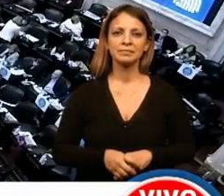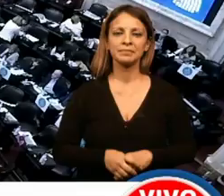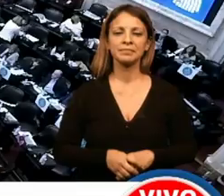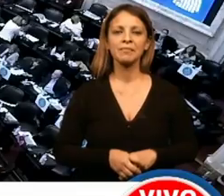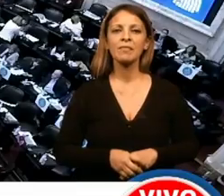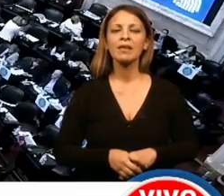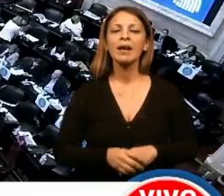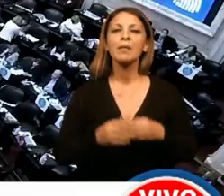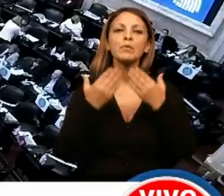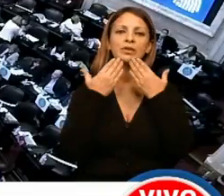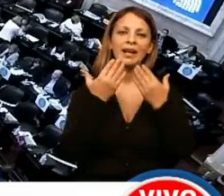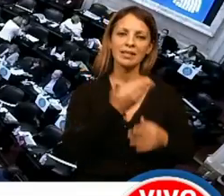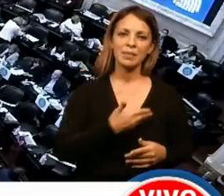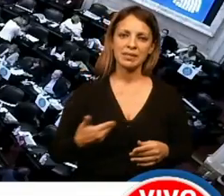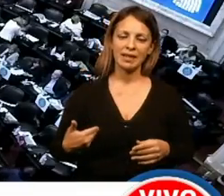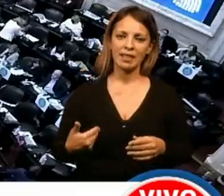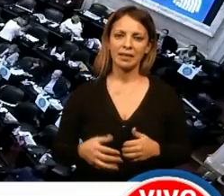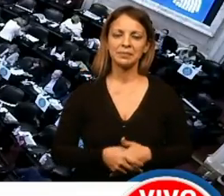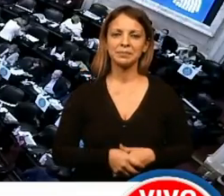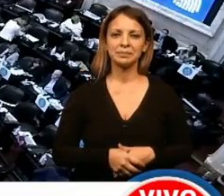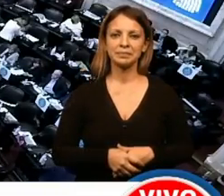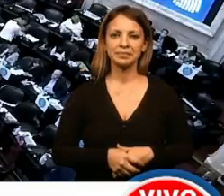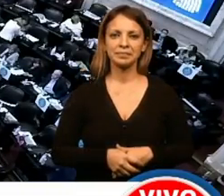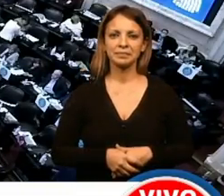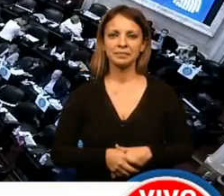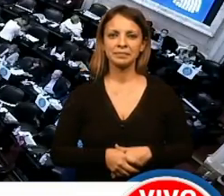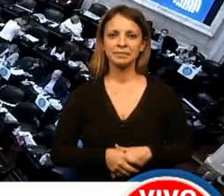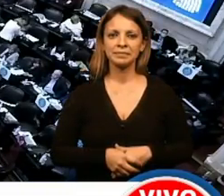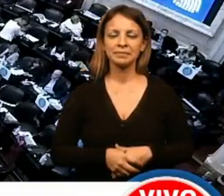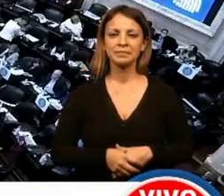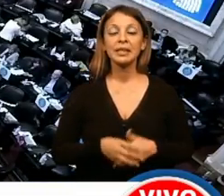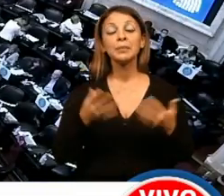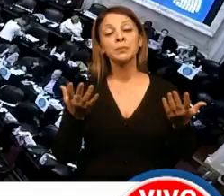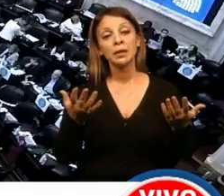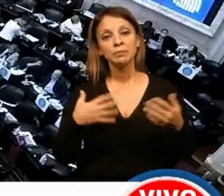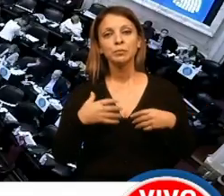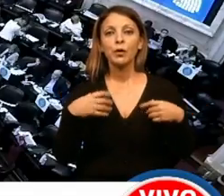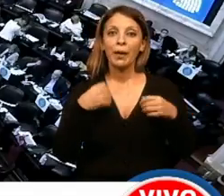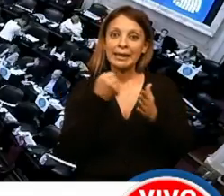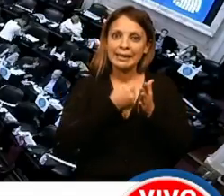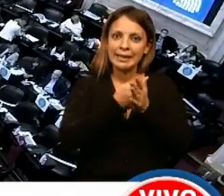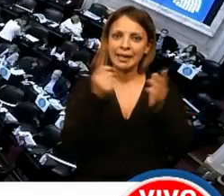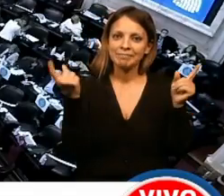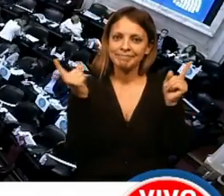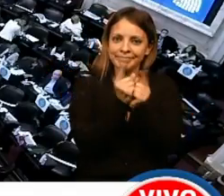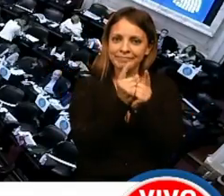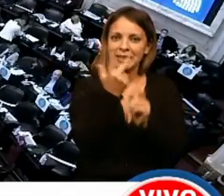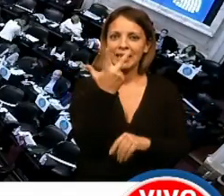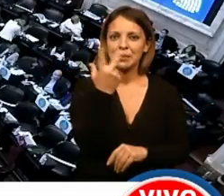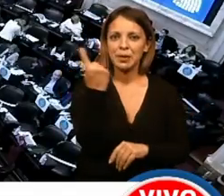gracias señor presidente bueno voy a tratar en tres minutos ese nombre